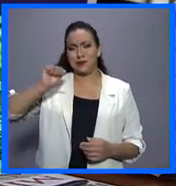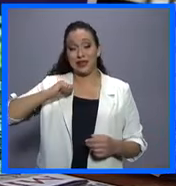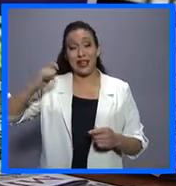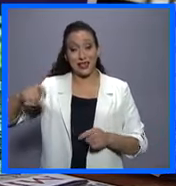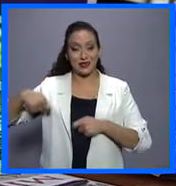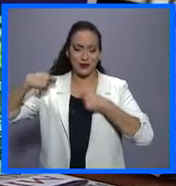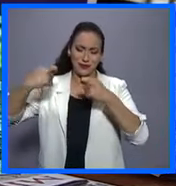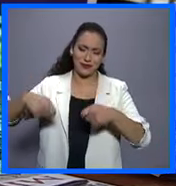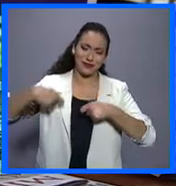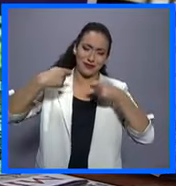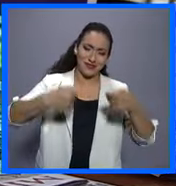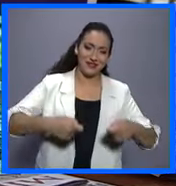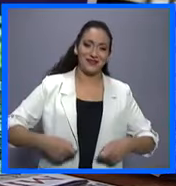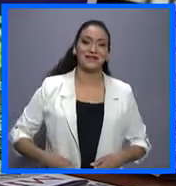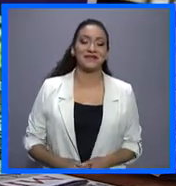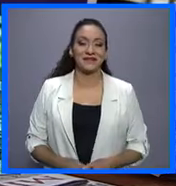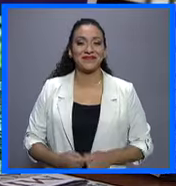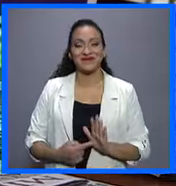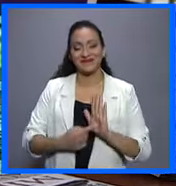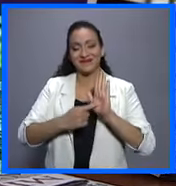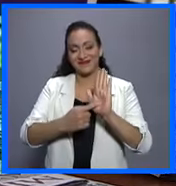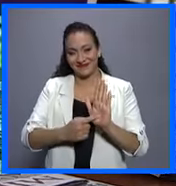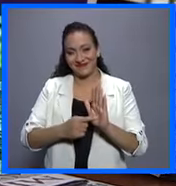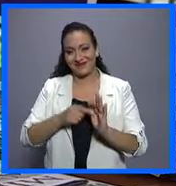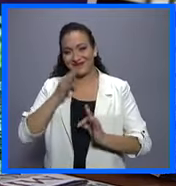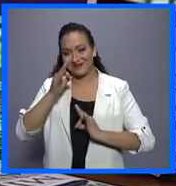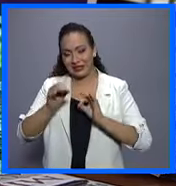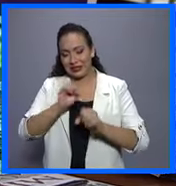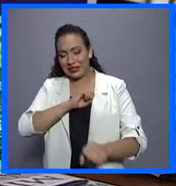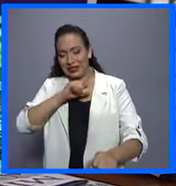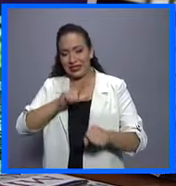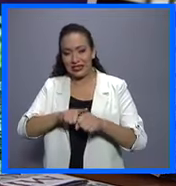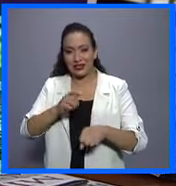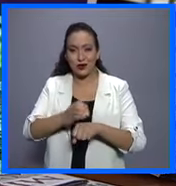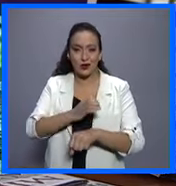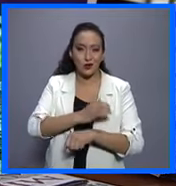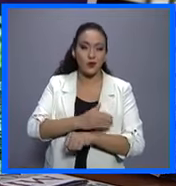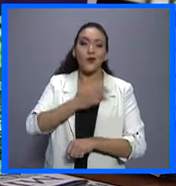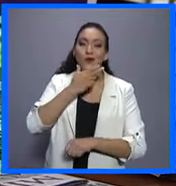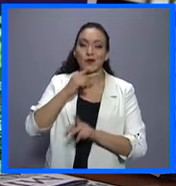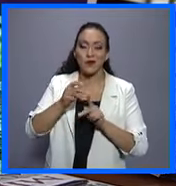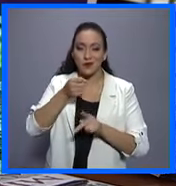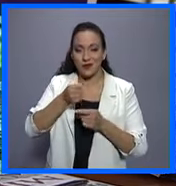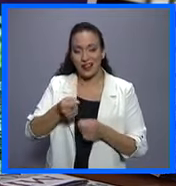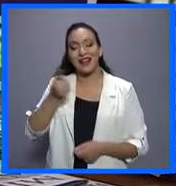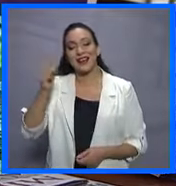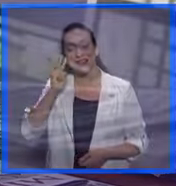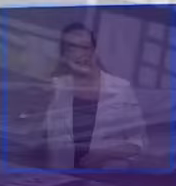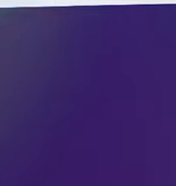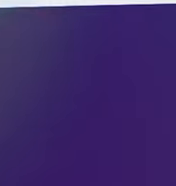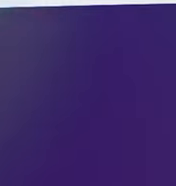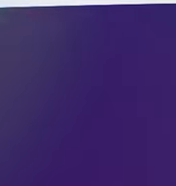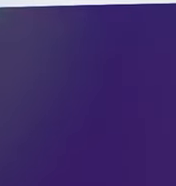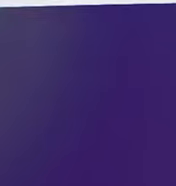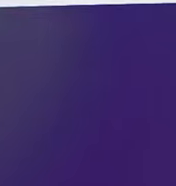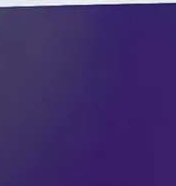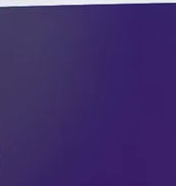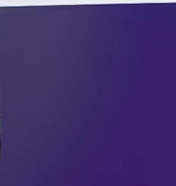de generación en generación. Le presentamos un reportaje especial de nuestro compañero Juan Carlos González.